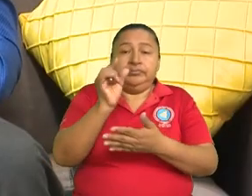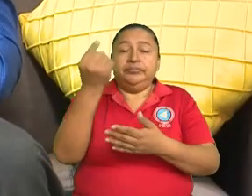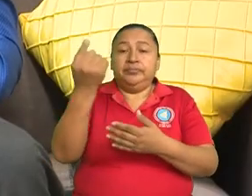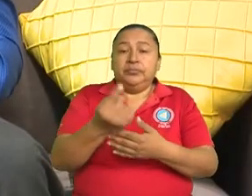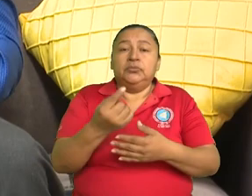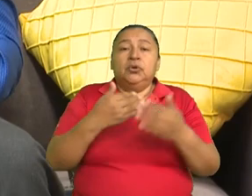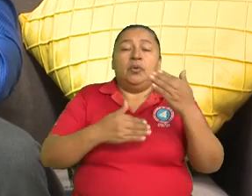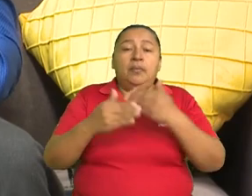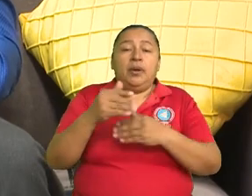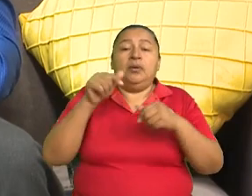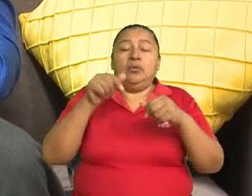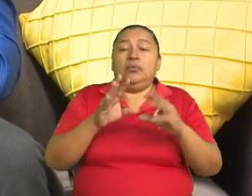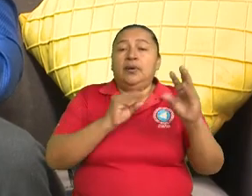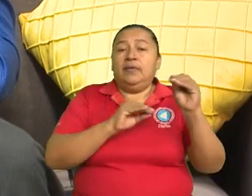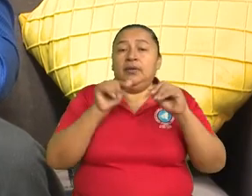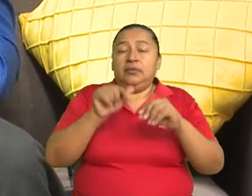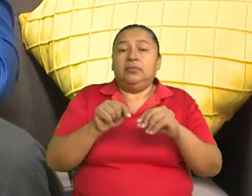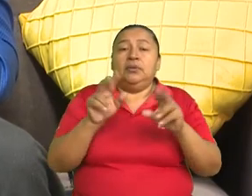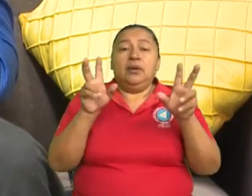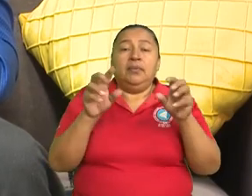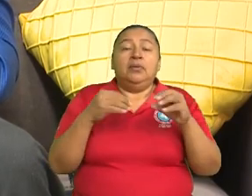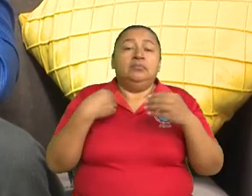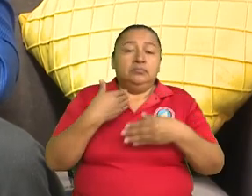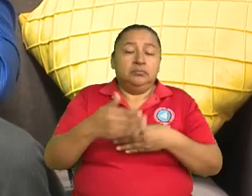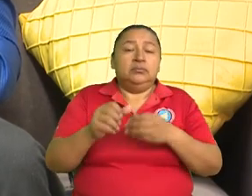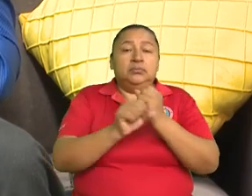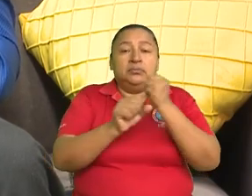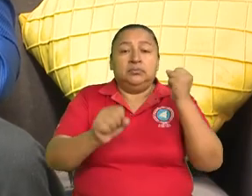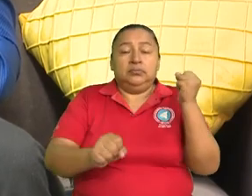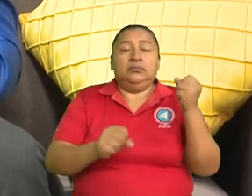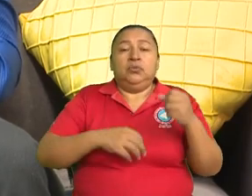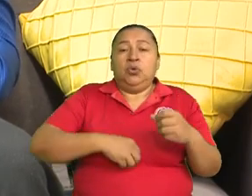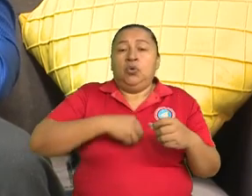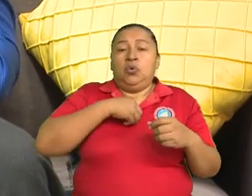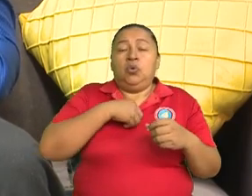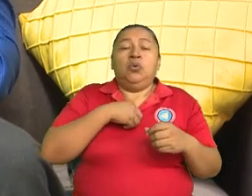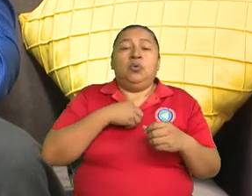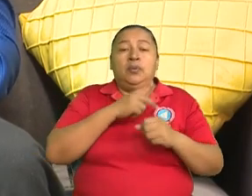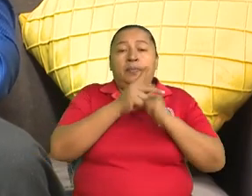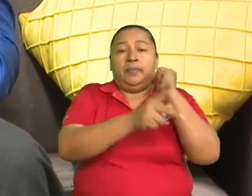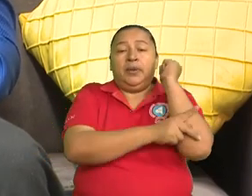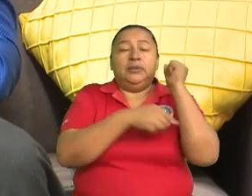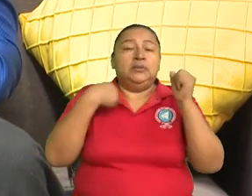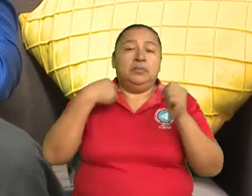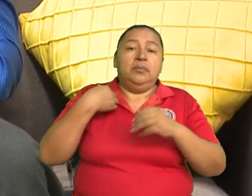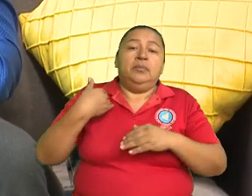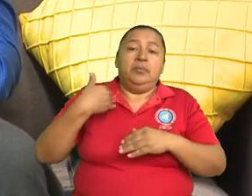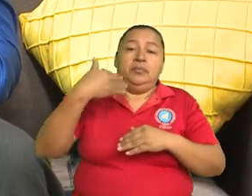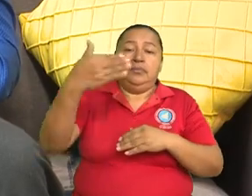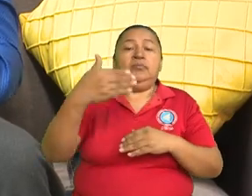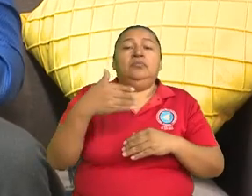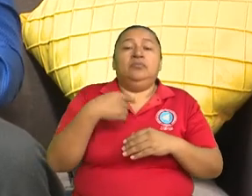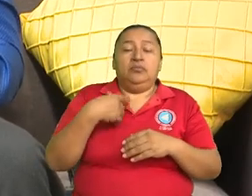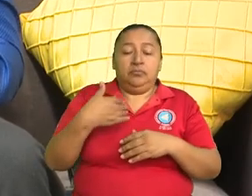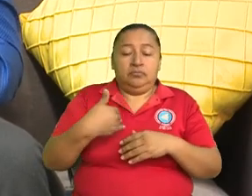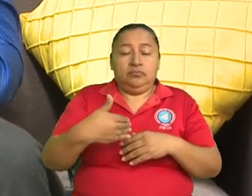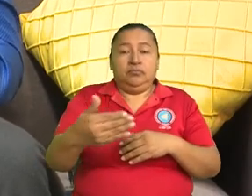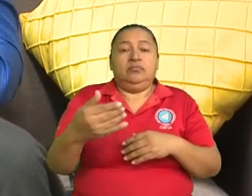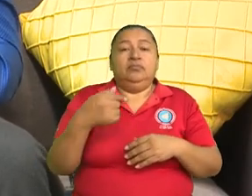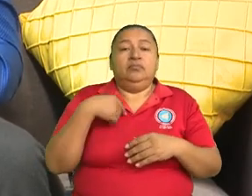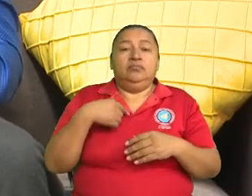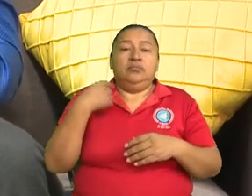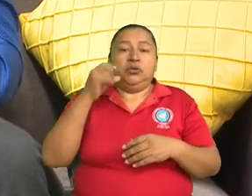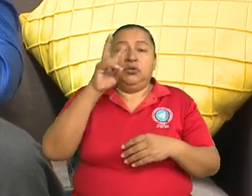nosotros ya volvemos. Hoy conversamos sobre la ejecución de la campaña Orgullo Patrio Siempre Más Allá, a propósito,